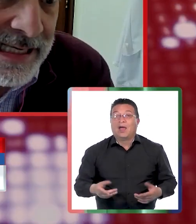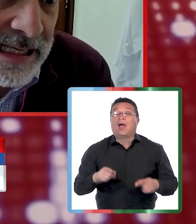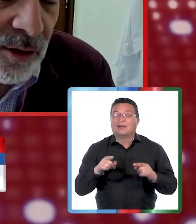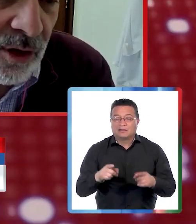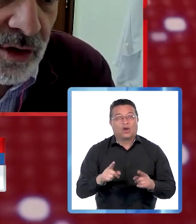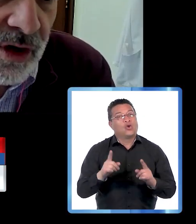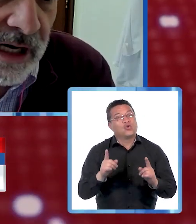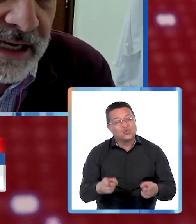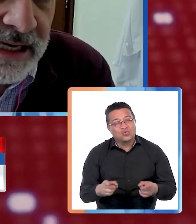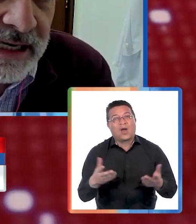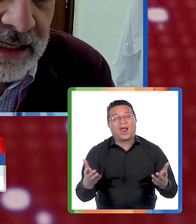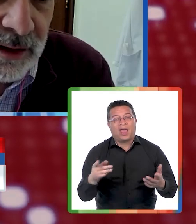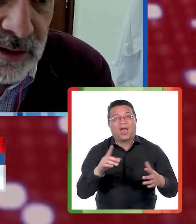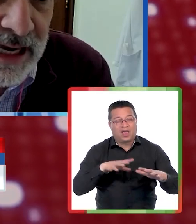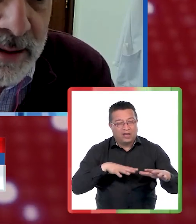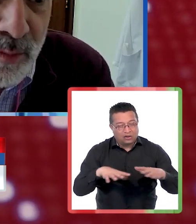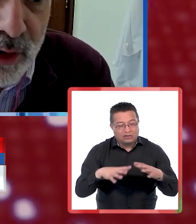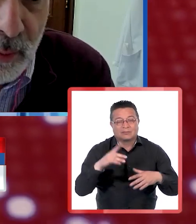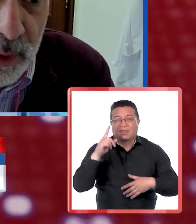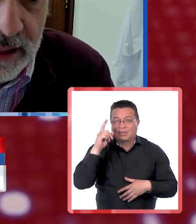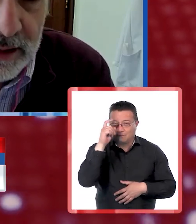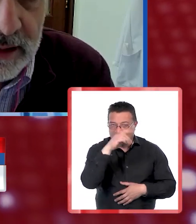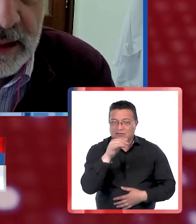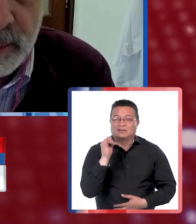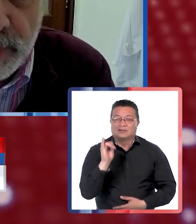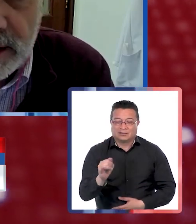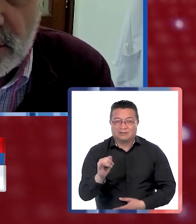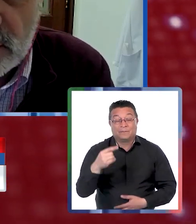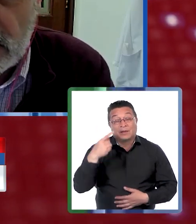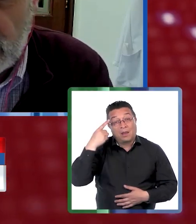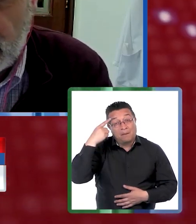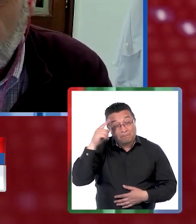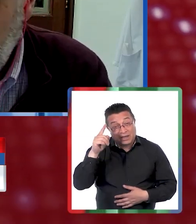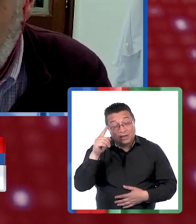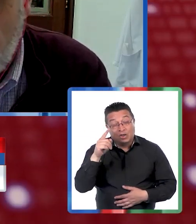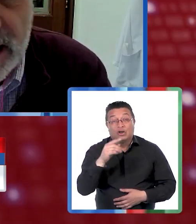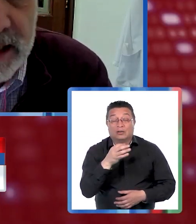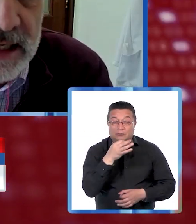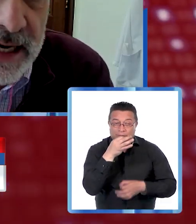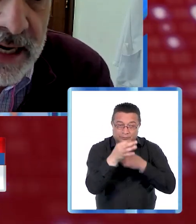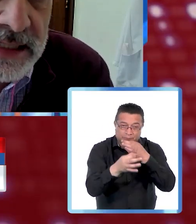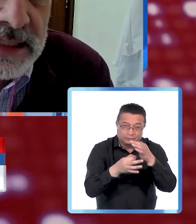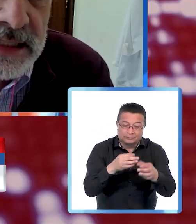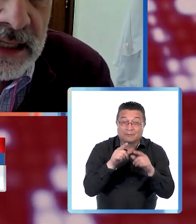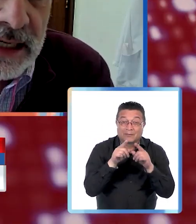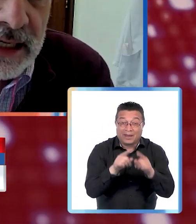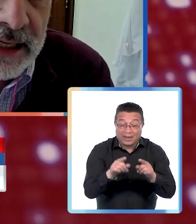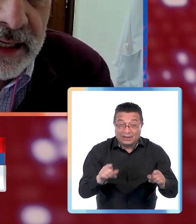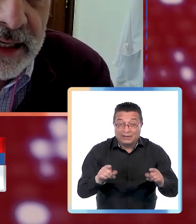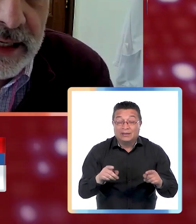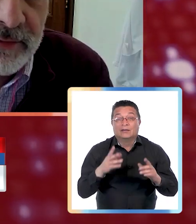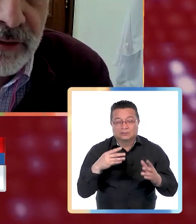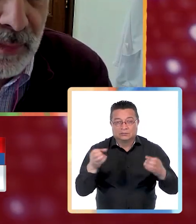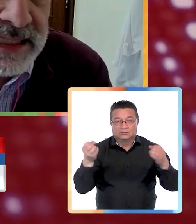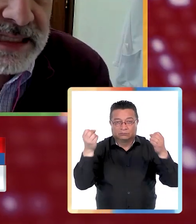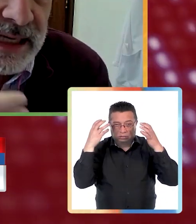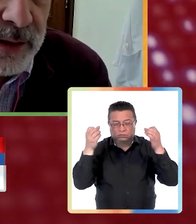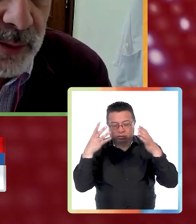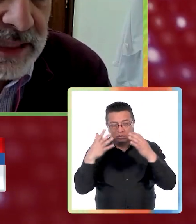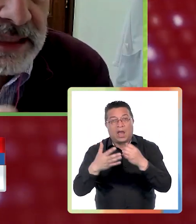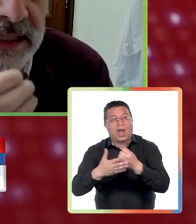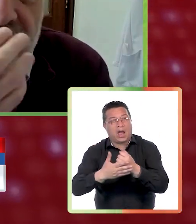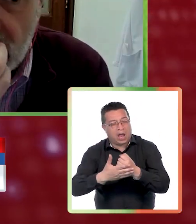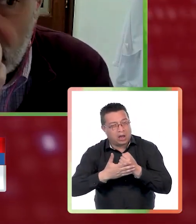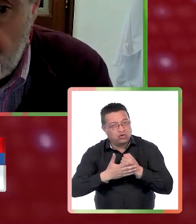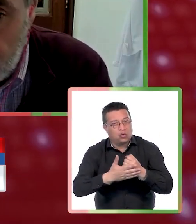y así todo, la cosa es muy compleja. Pero la recomendación ahí es